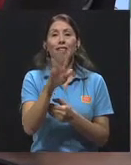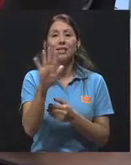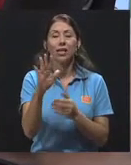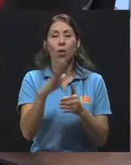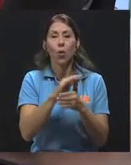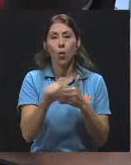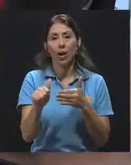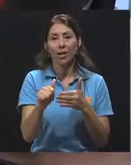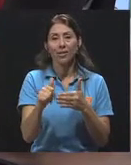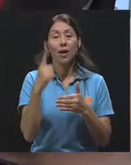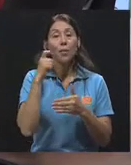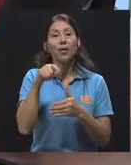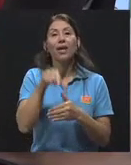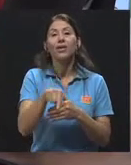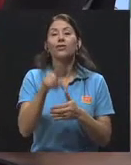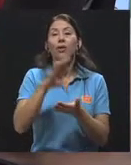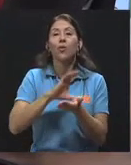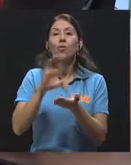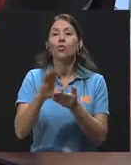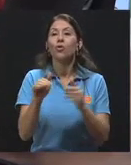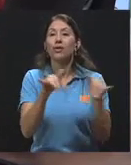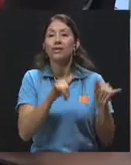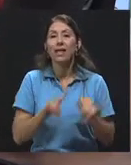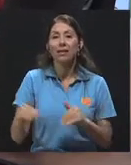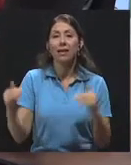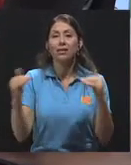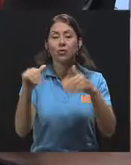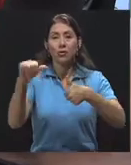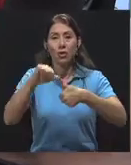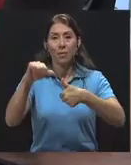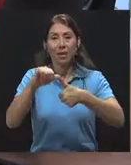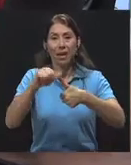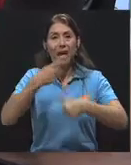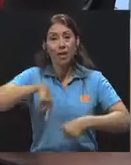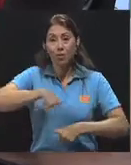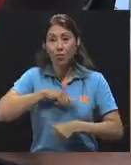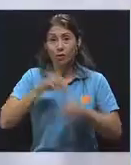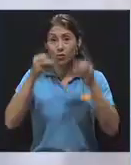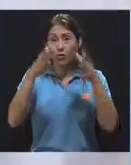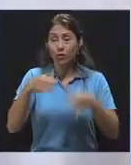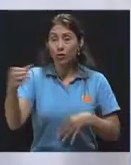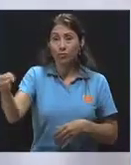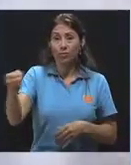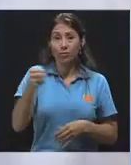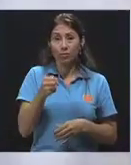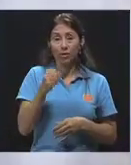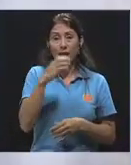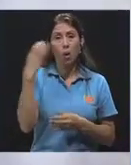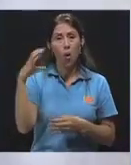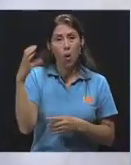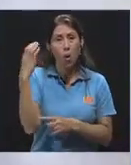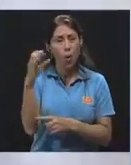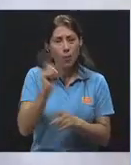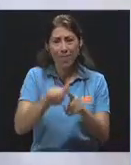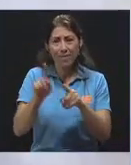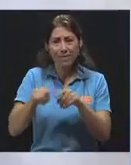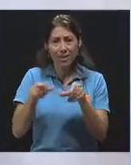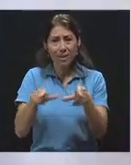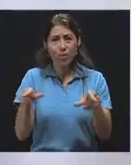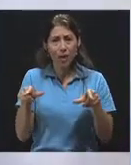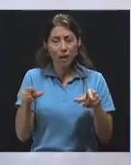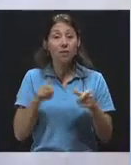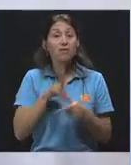estandarizó en Centroamérica y traíamos profesores de Colombia y eran cursos prácticamente subvencionados.